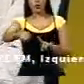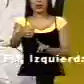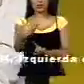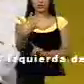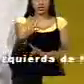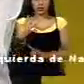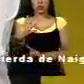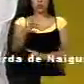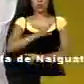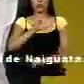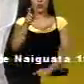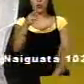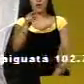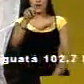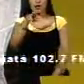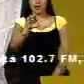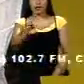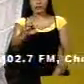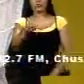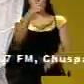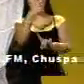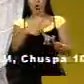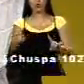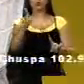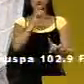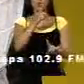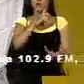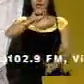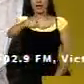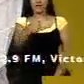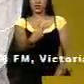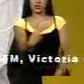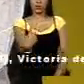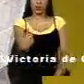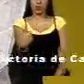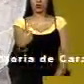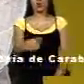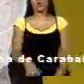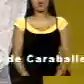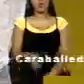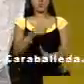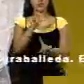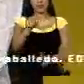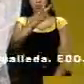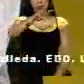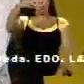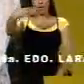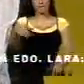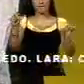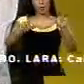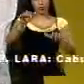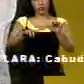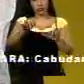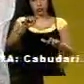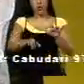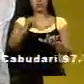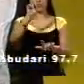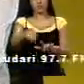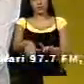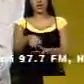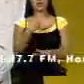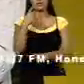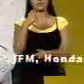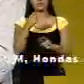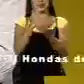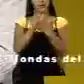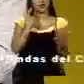Tarma 99.3, Radio Izquierda de Naiguatá 102.7, Radio Chuspa 102.9, Radio Victoria desde